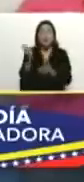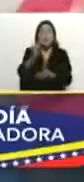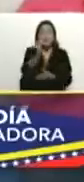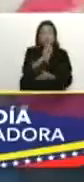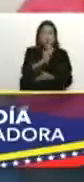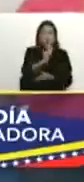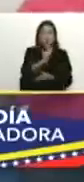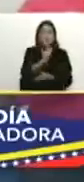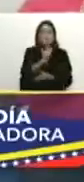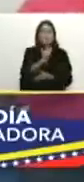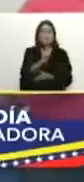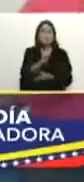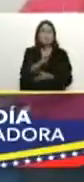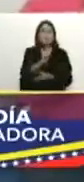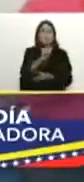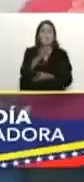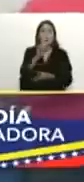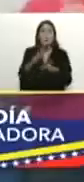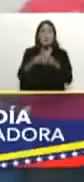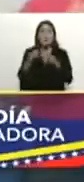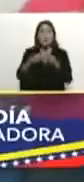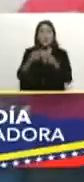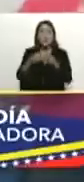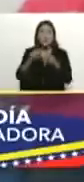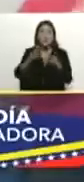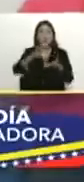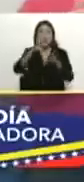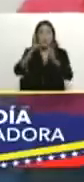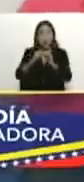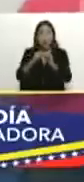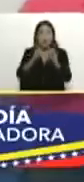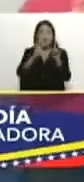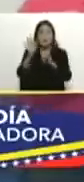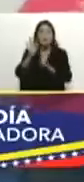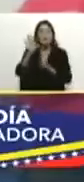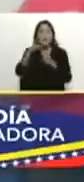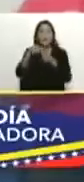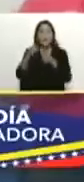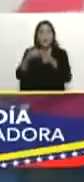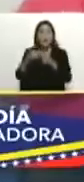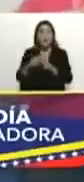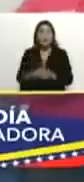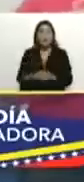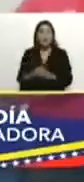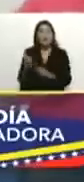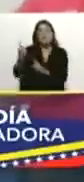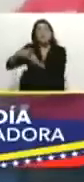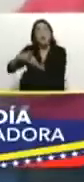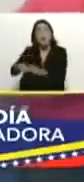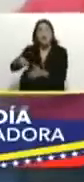dólares, 60 dólares, redondeados como mínimo, además del salario.